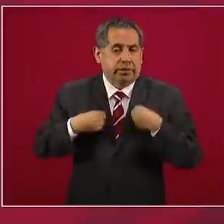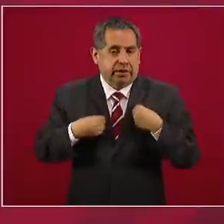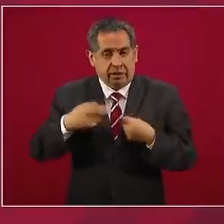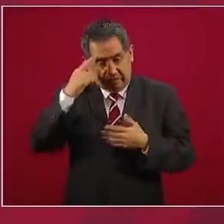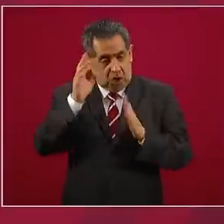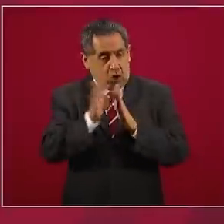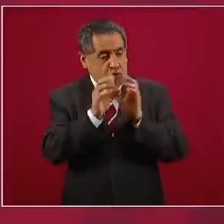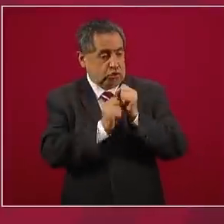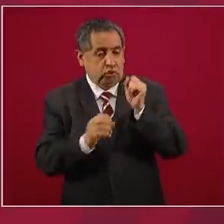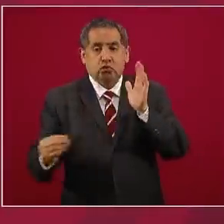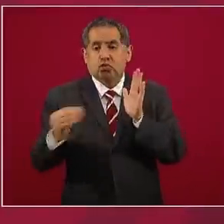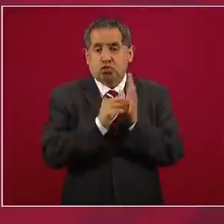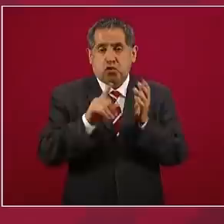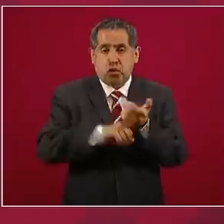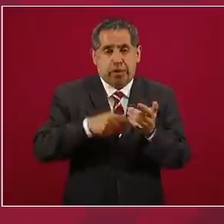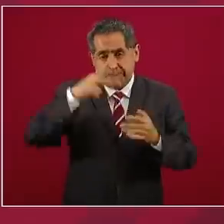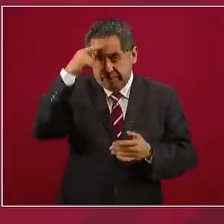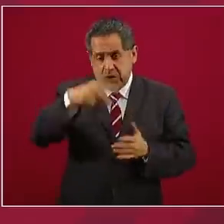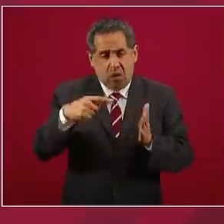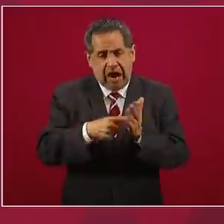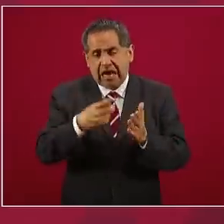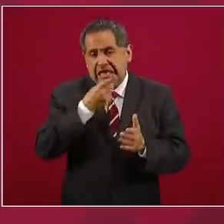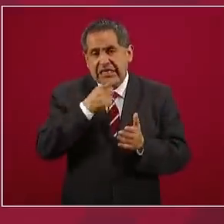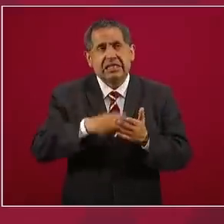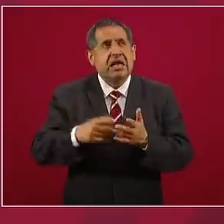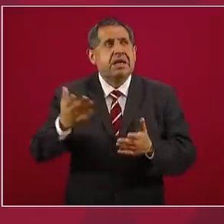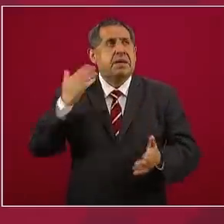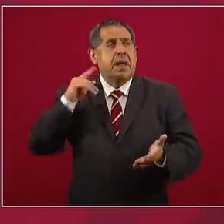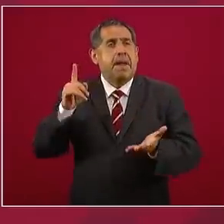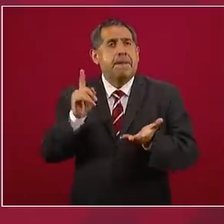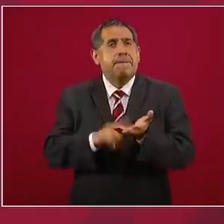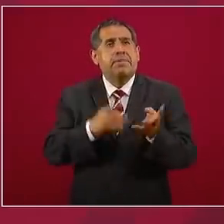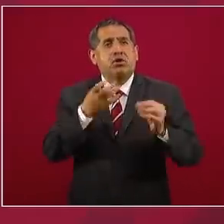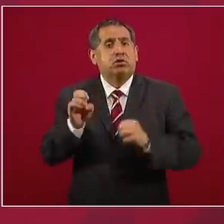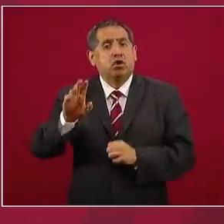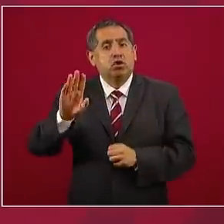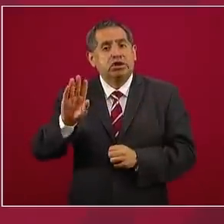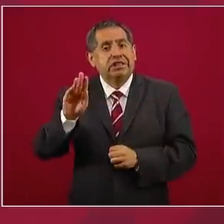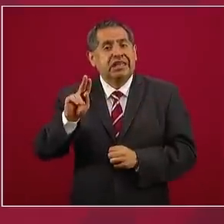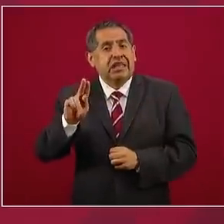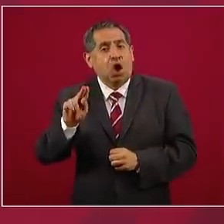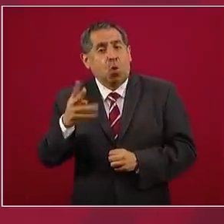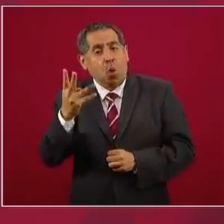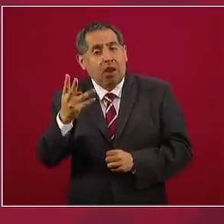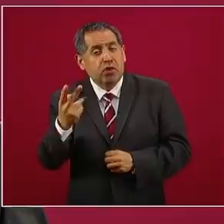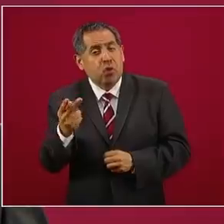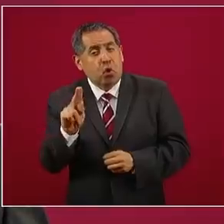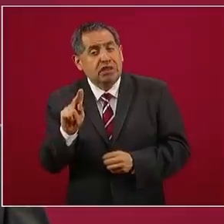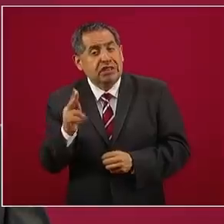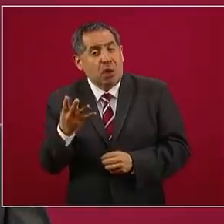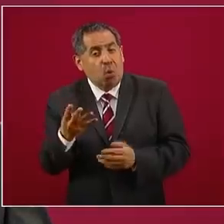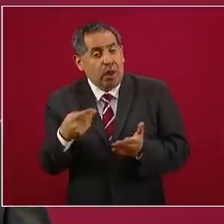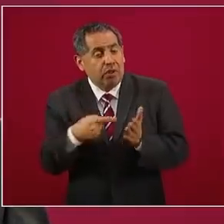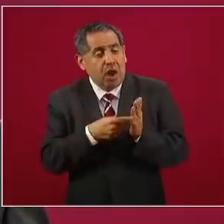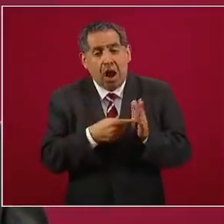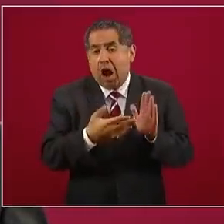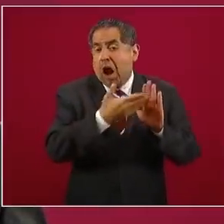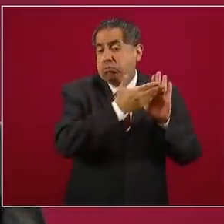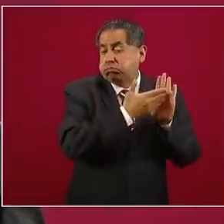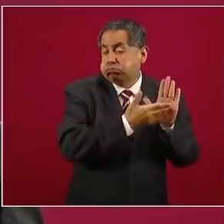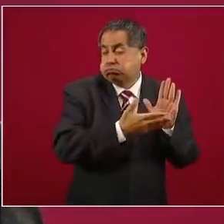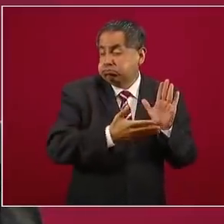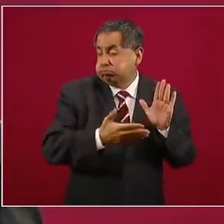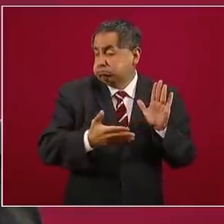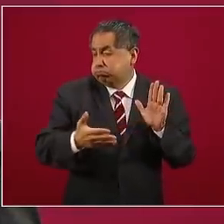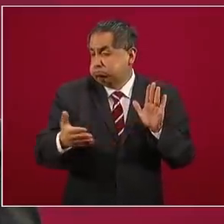en la Constitución de los Estados Unidos mexicanos desde 1984. Pero a lo largo de todos estos